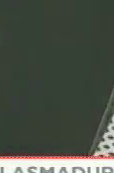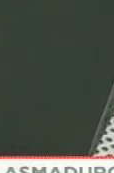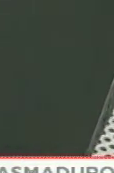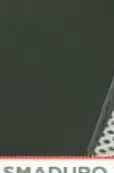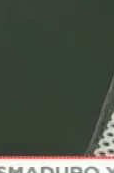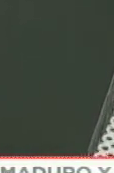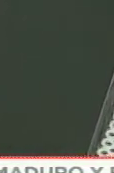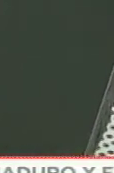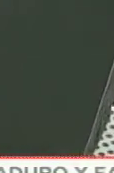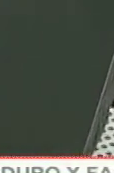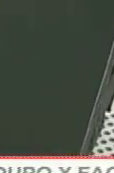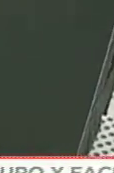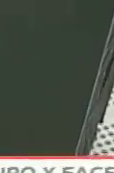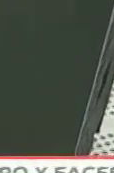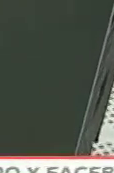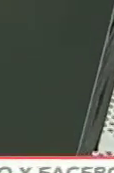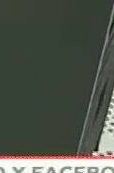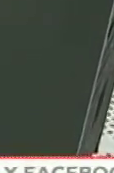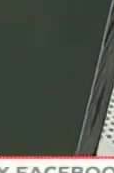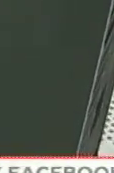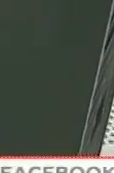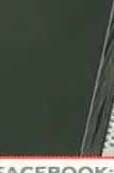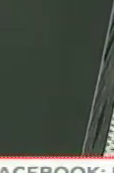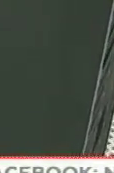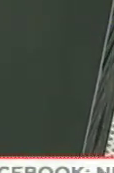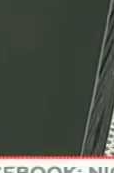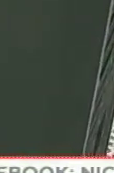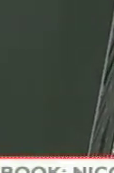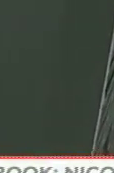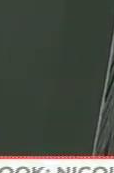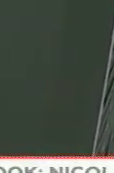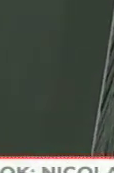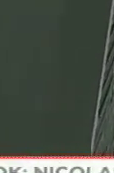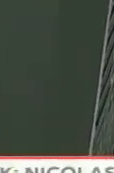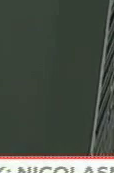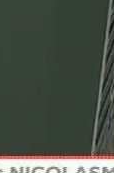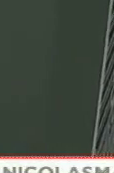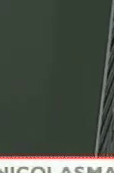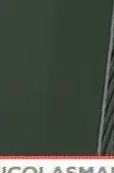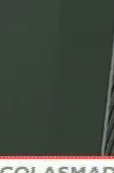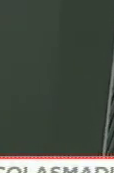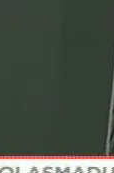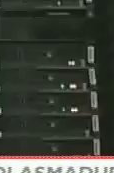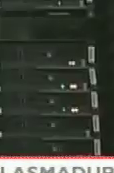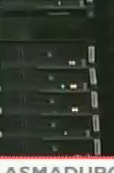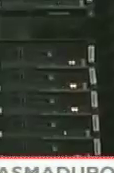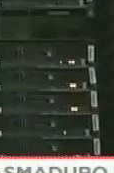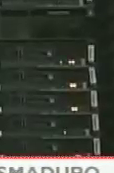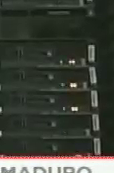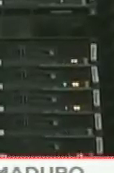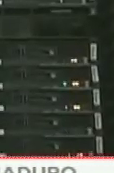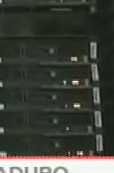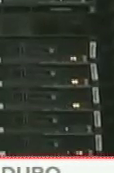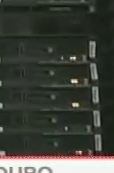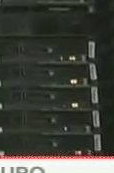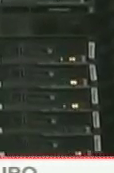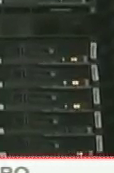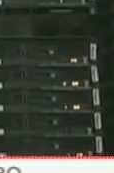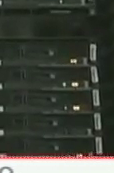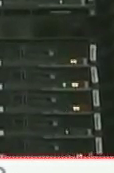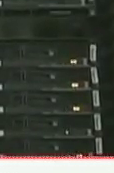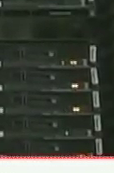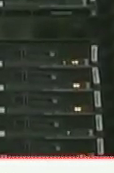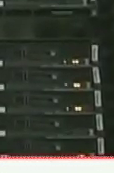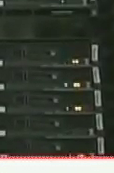pueblo el centro más moderno de datos en materia de telecomunicaciones del Estado venezolano, en compañía del ingeniero Manuel Fernández y